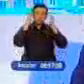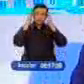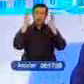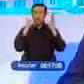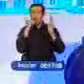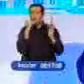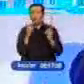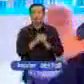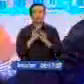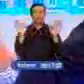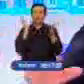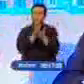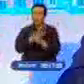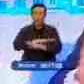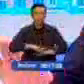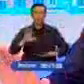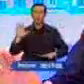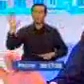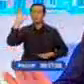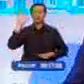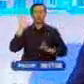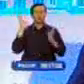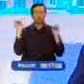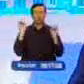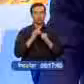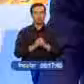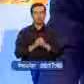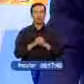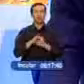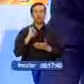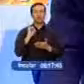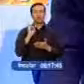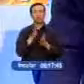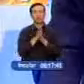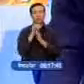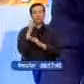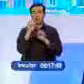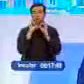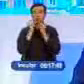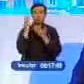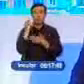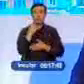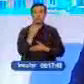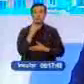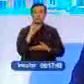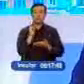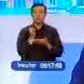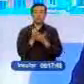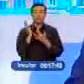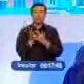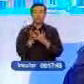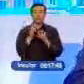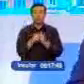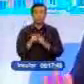podría generar. No hay voto electrónico en ninguna parte del país. Tampoco hay junta intermedia. Otro pedido de las organizaciones políticas, que no habrá junta intermedia de